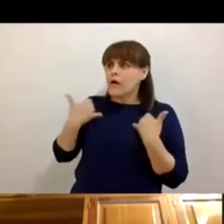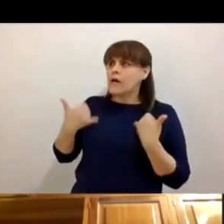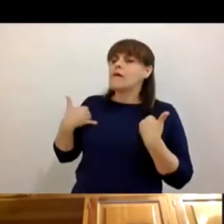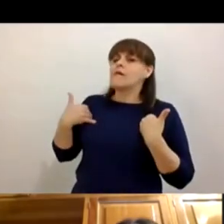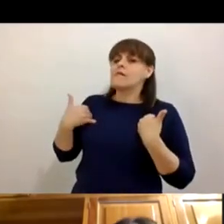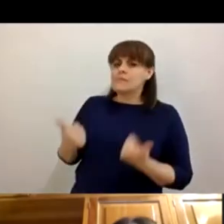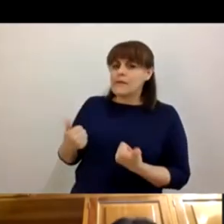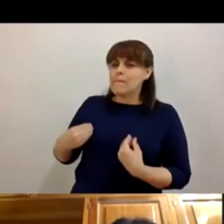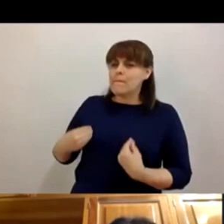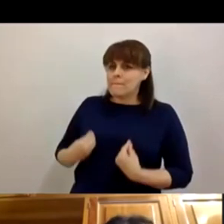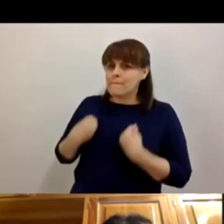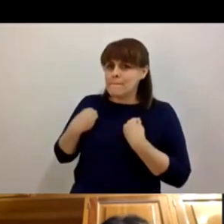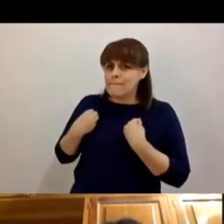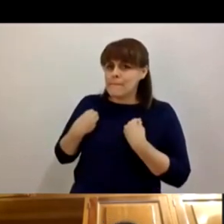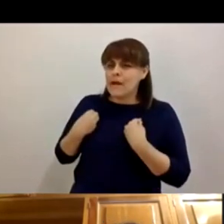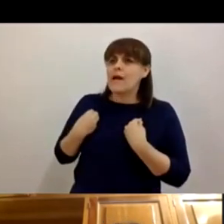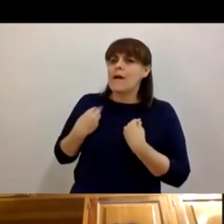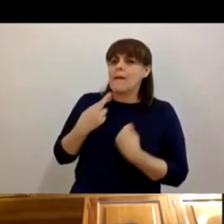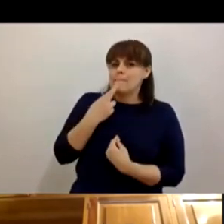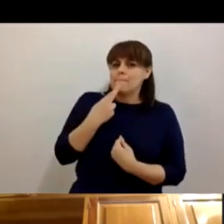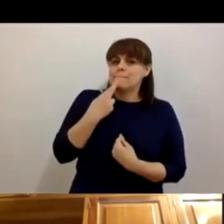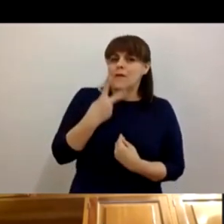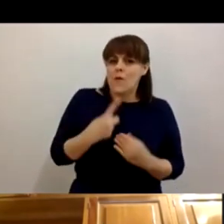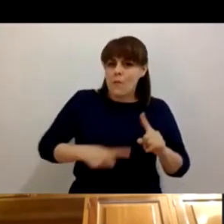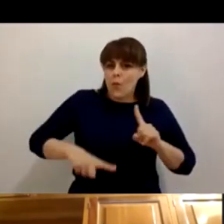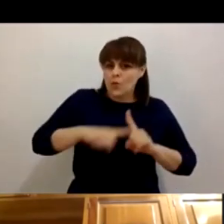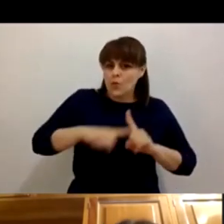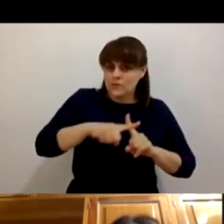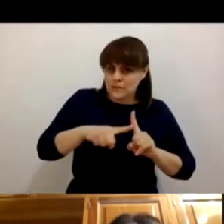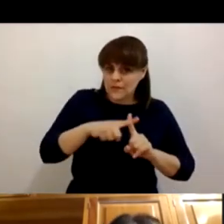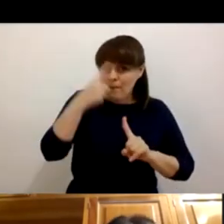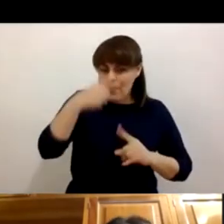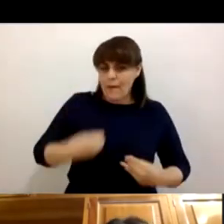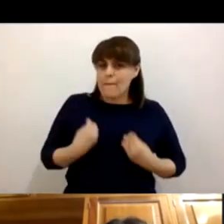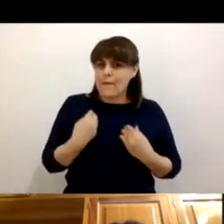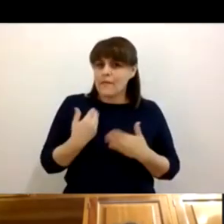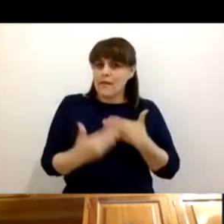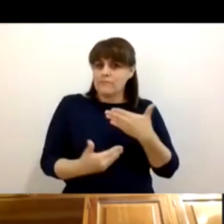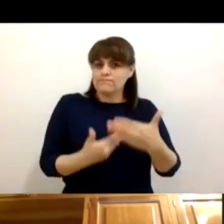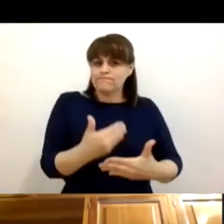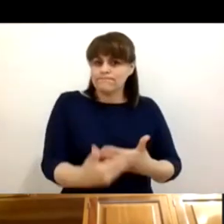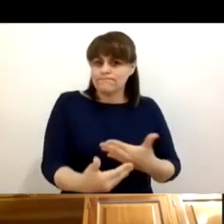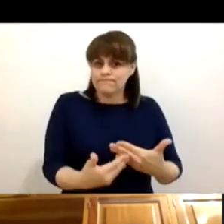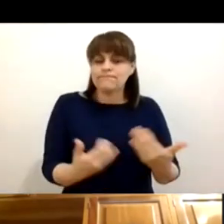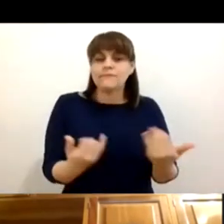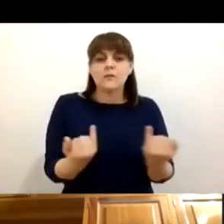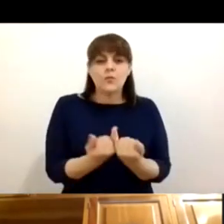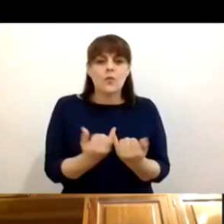positivo para su desarrollo personal, familiar y comunitario, desde luego, ¿no?